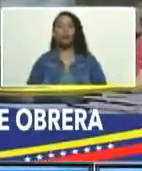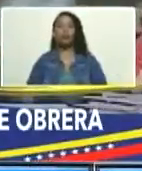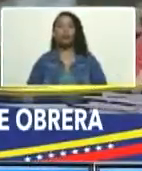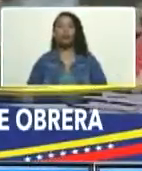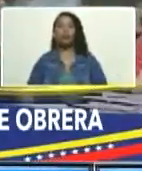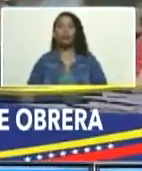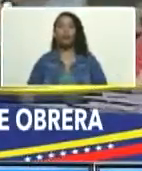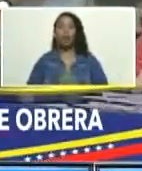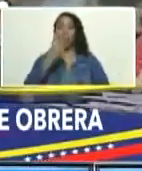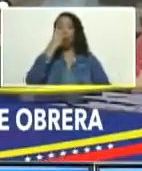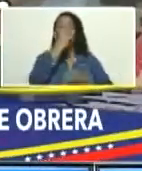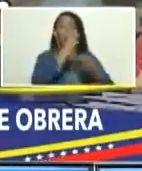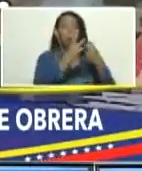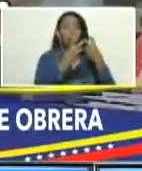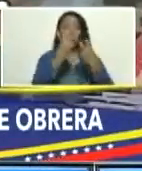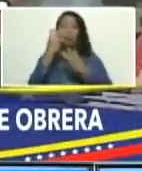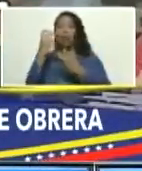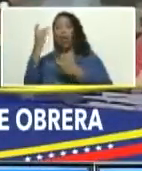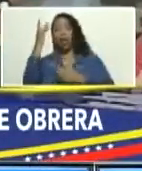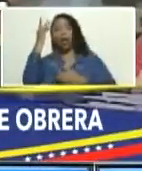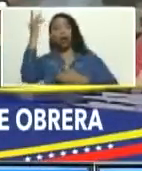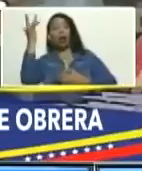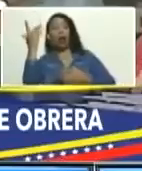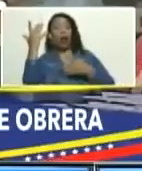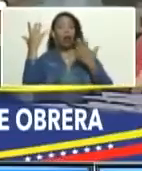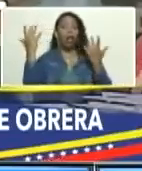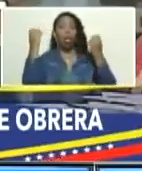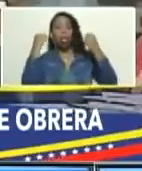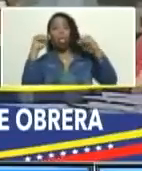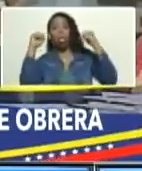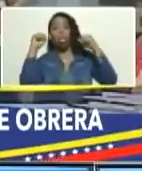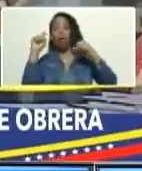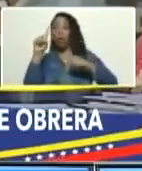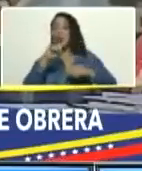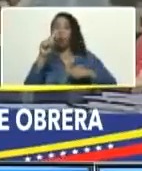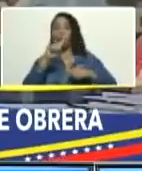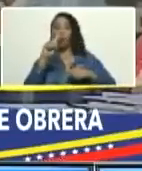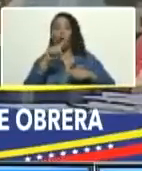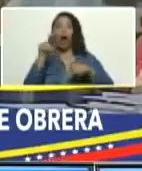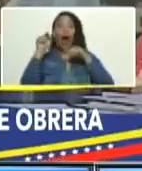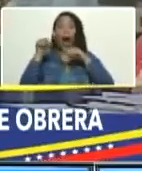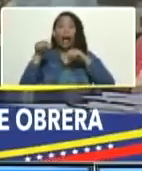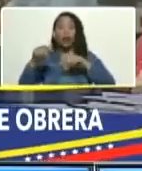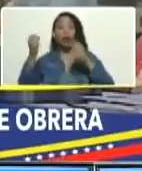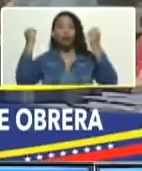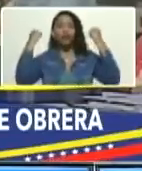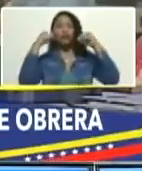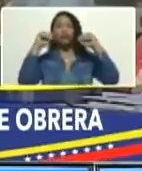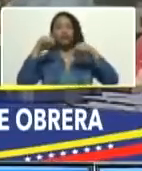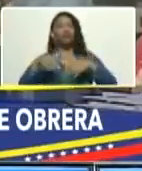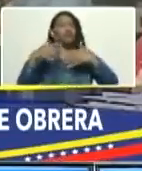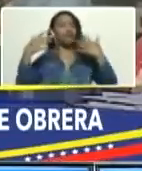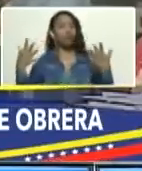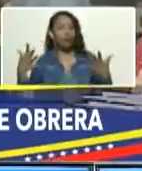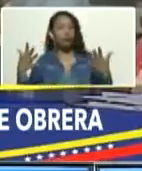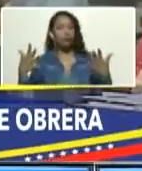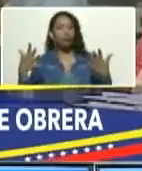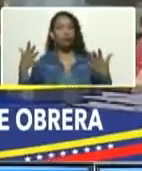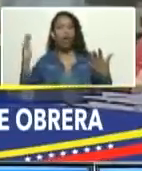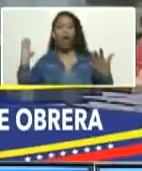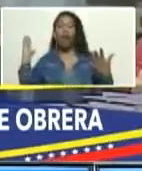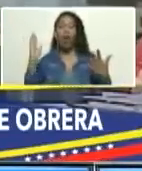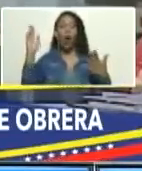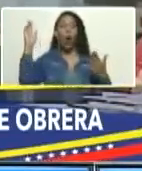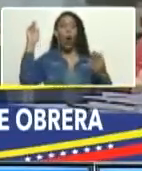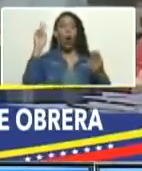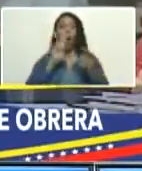academicista, intelectualoide, no. Este es un ejercicio que viene del